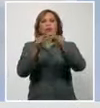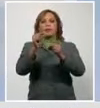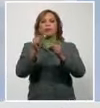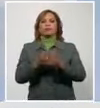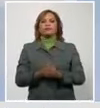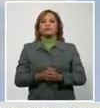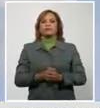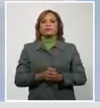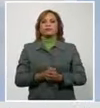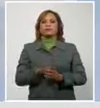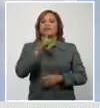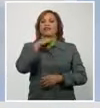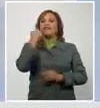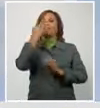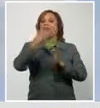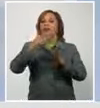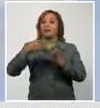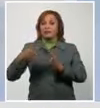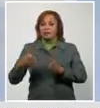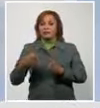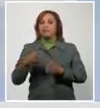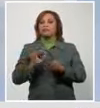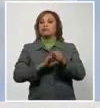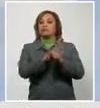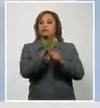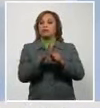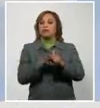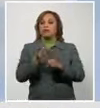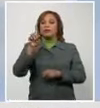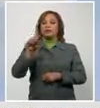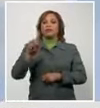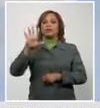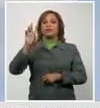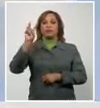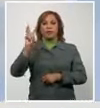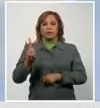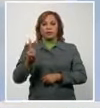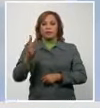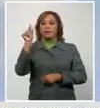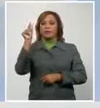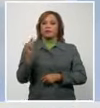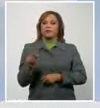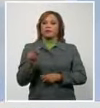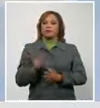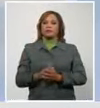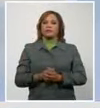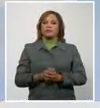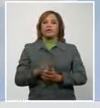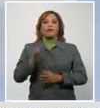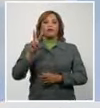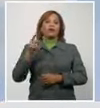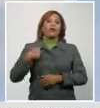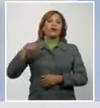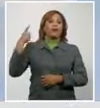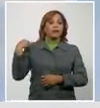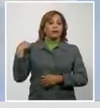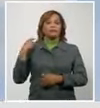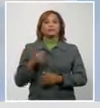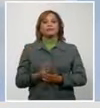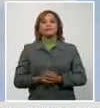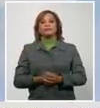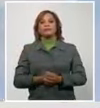fallecido con la enfermedad 153 personas, 2 en el día de ayer, 3 en